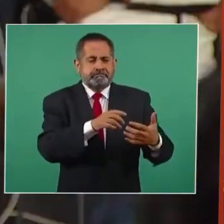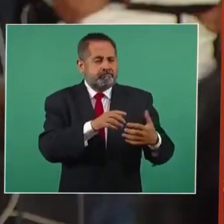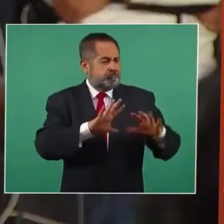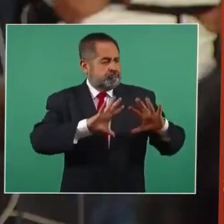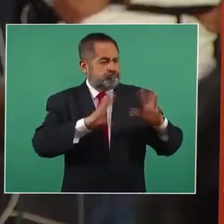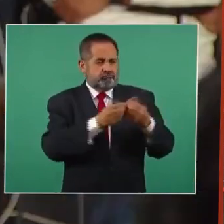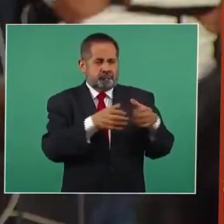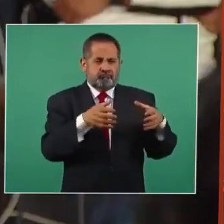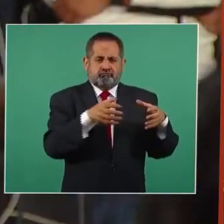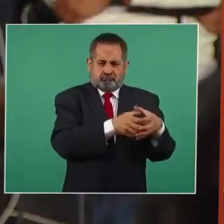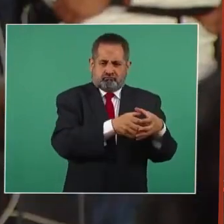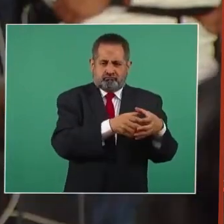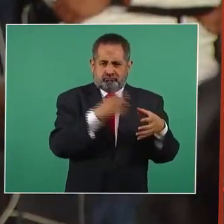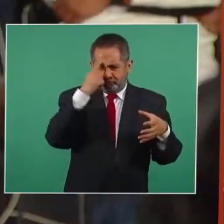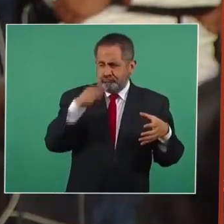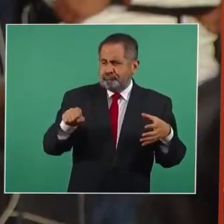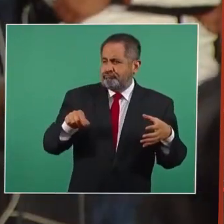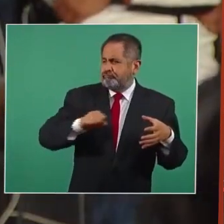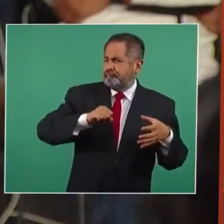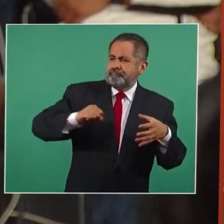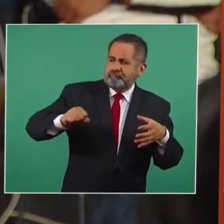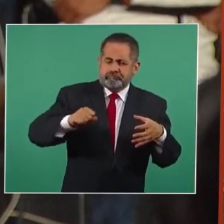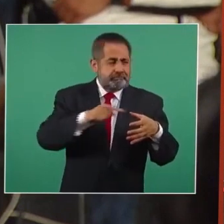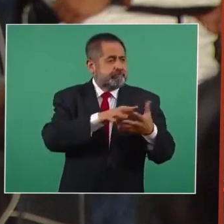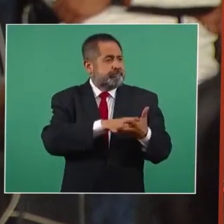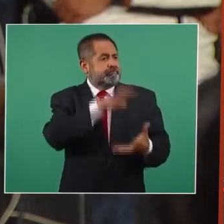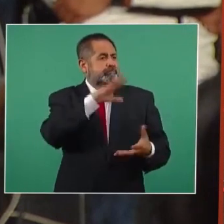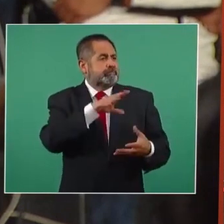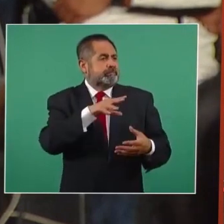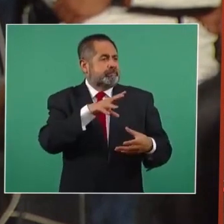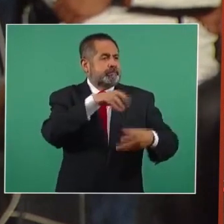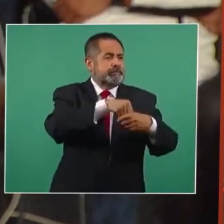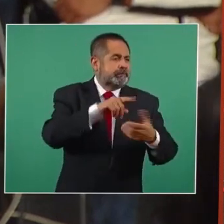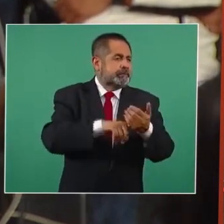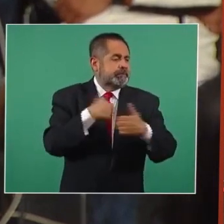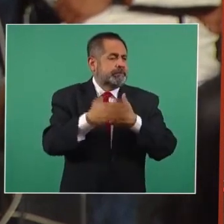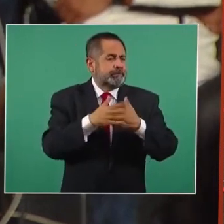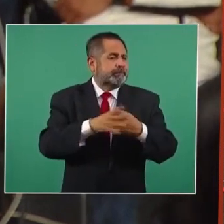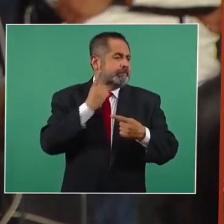bloque para tratar de hacer una mayoría legislativa en la